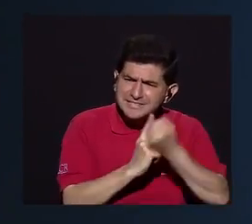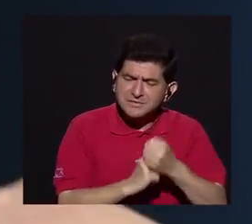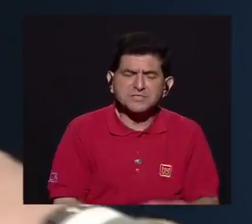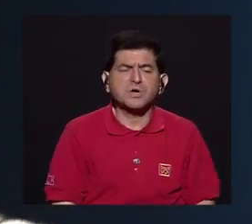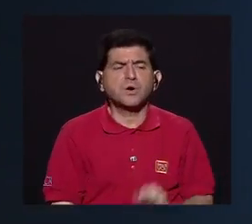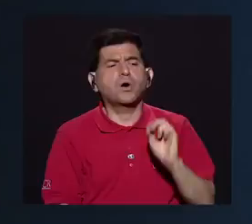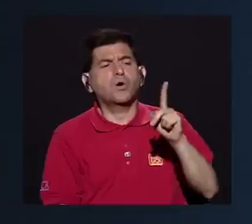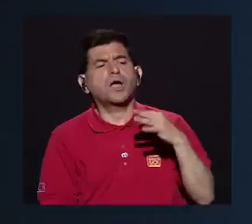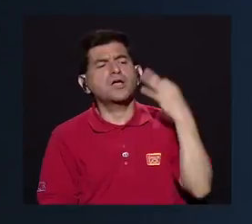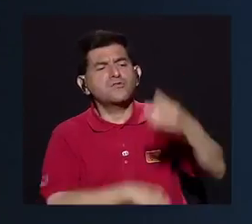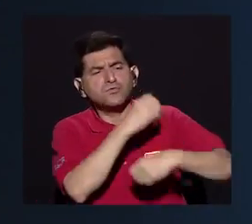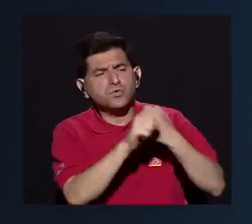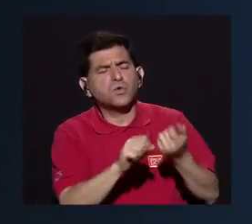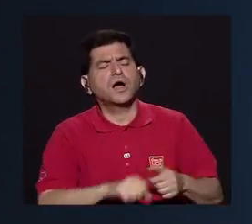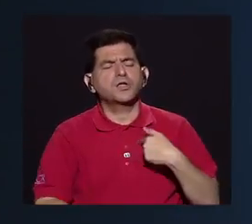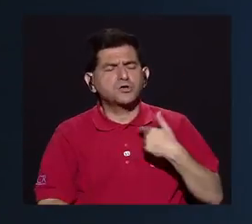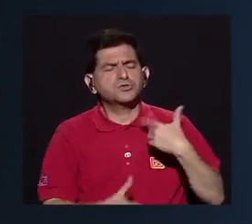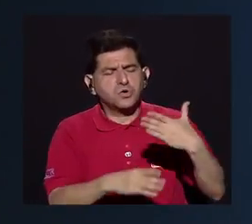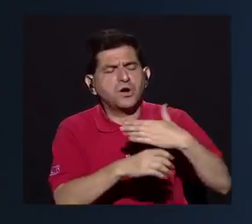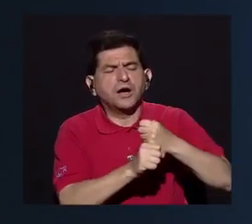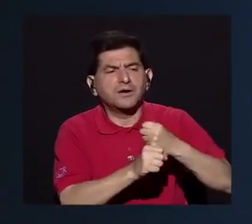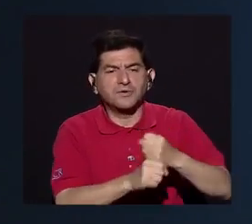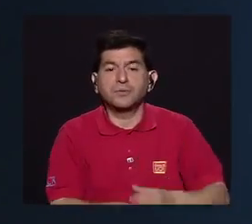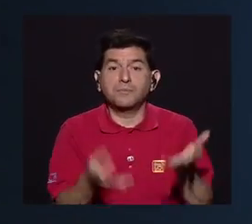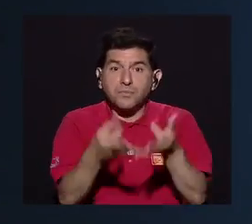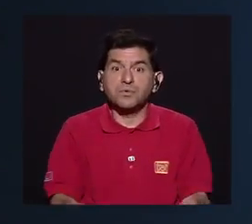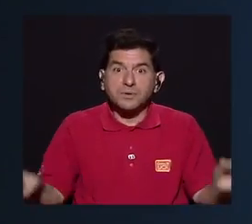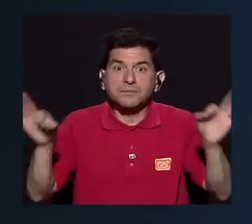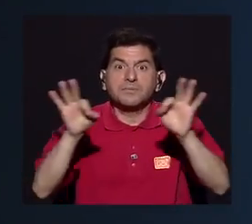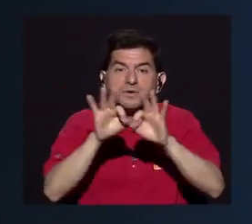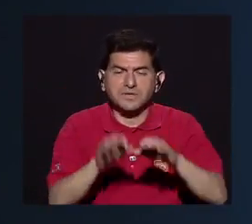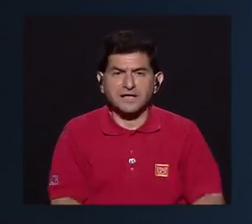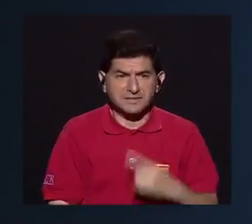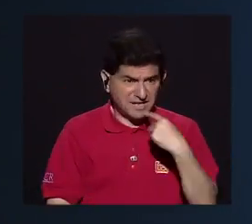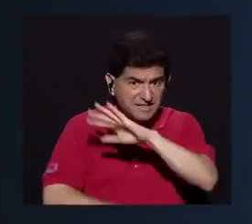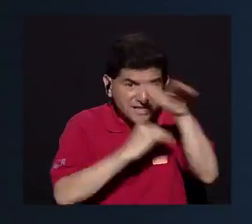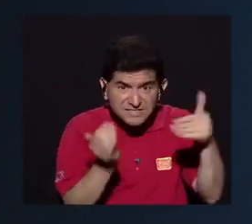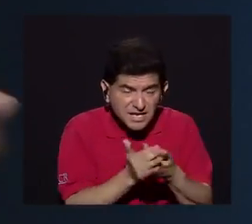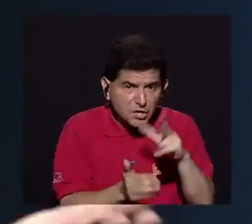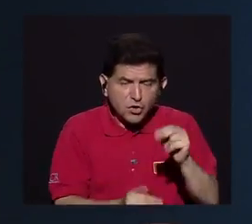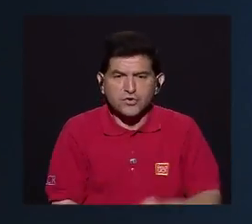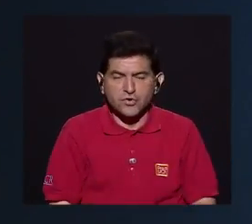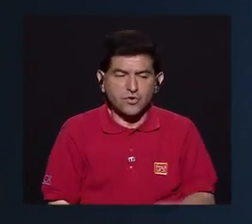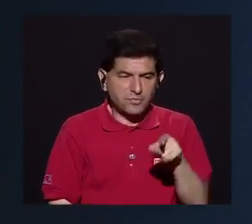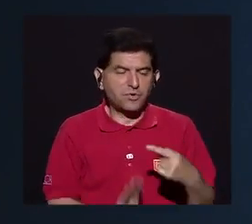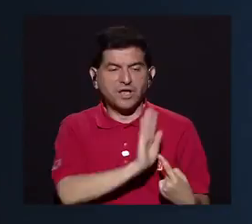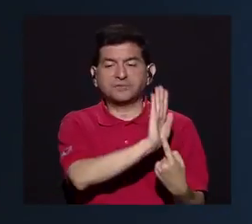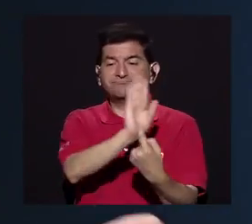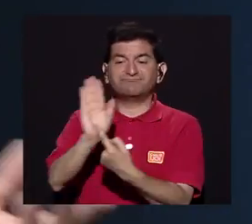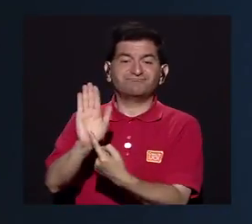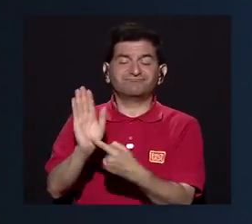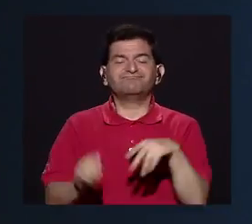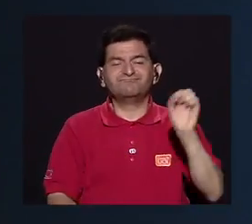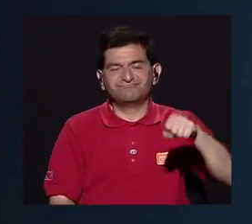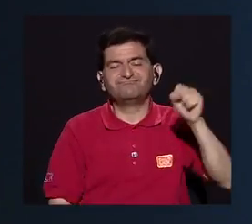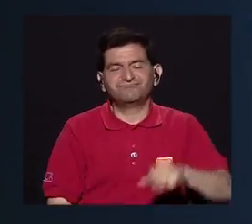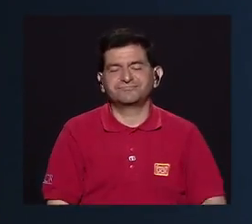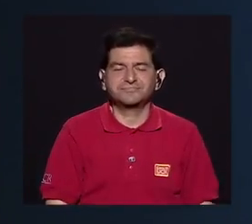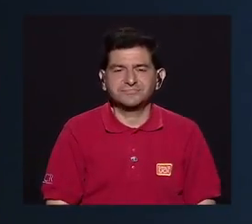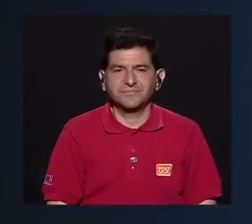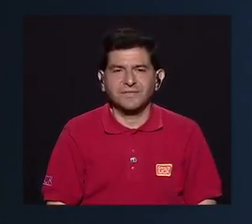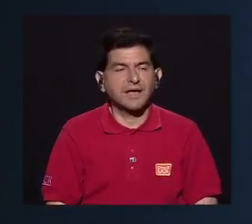y digo, ok, el próximo año voy a hacer esto. Entonces, sí es importante no decir todo porque estamos expuestos, definitivo, ¿no? Es